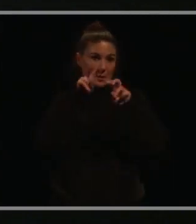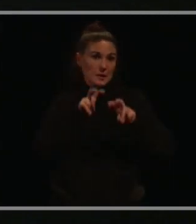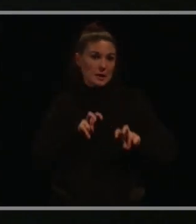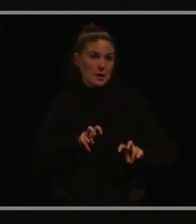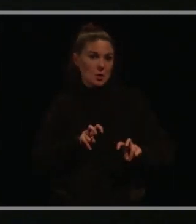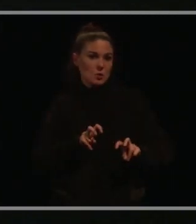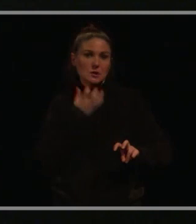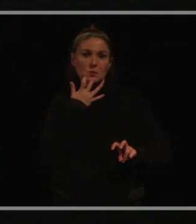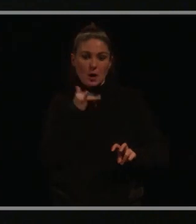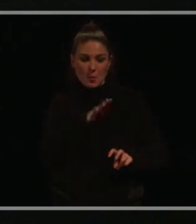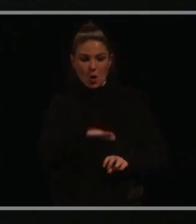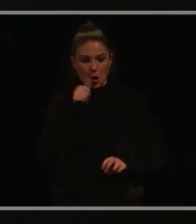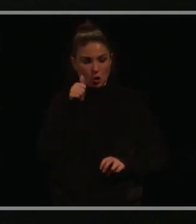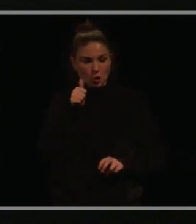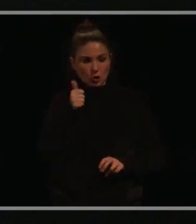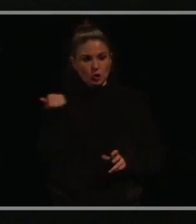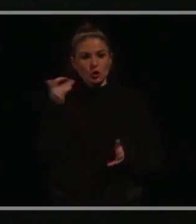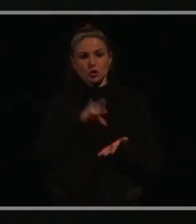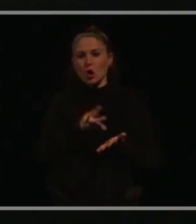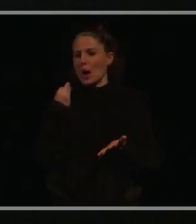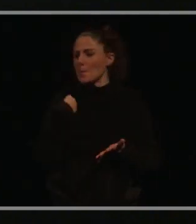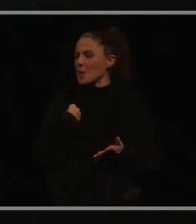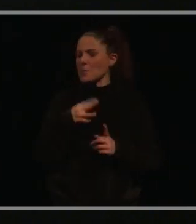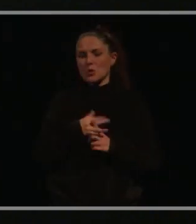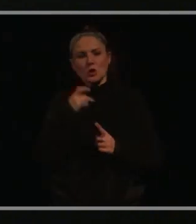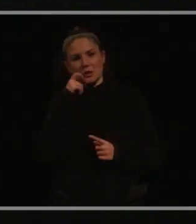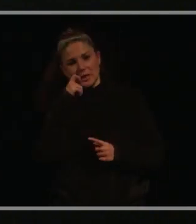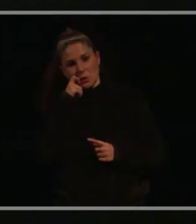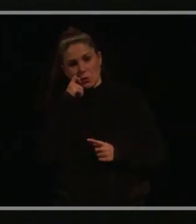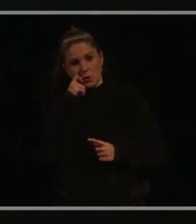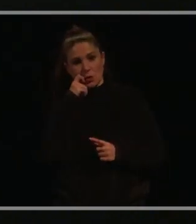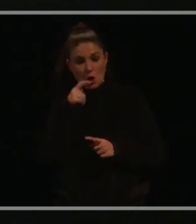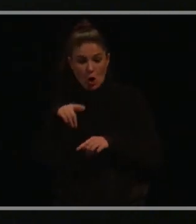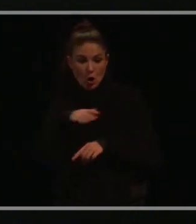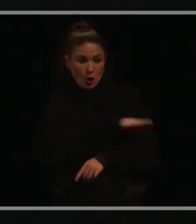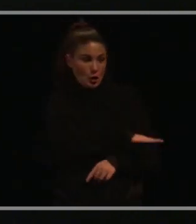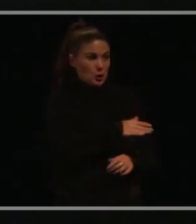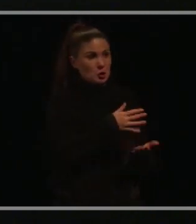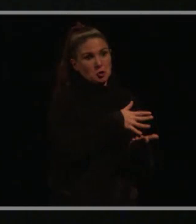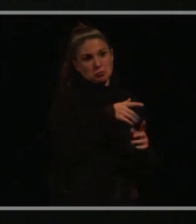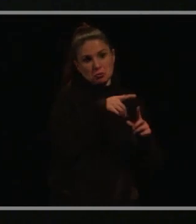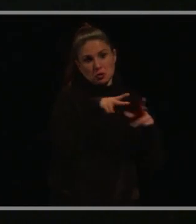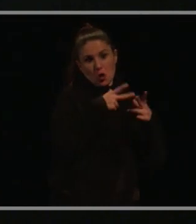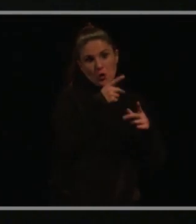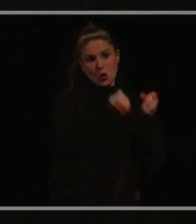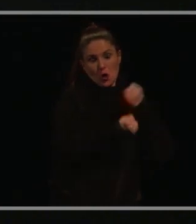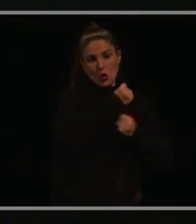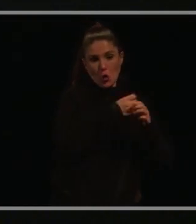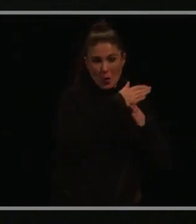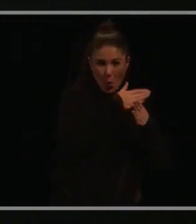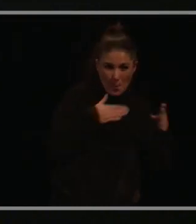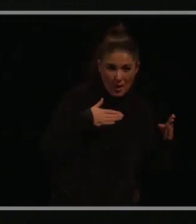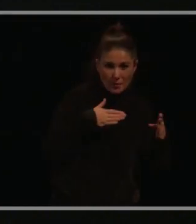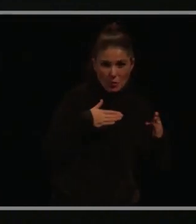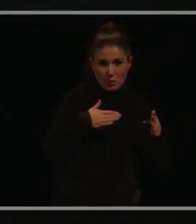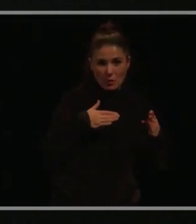que si estos niños hubieran tenido el mismo estado de salud de los niños de nivel socioeconómico medio, se habría evitado más